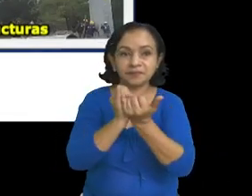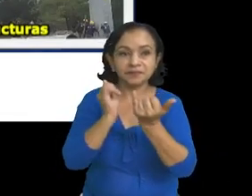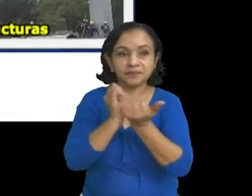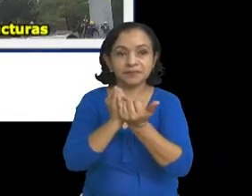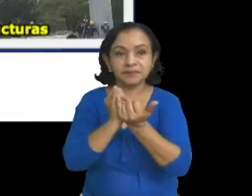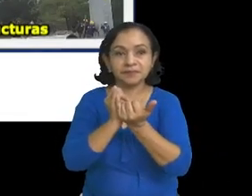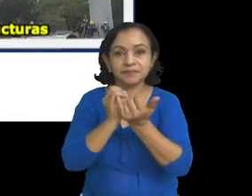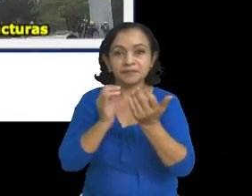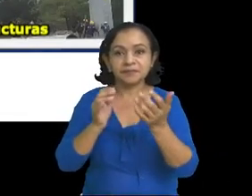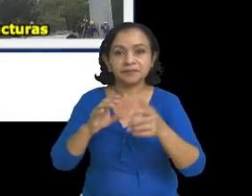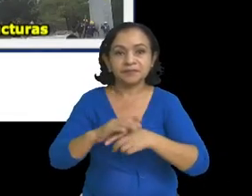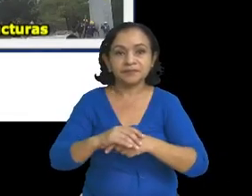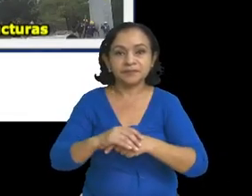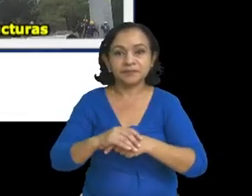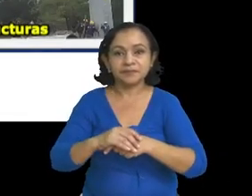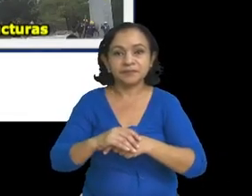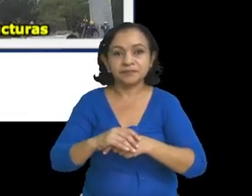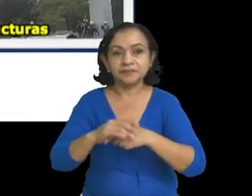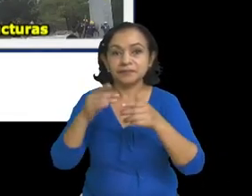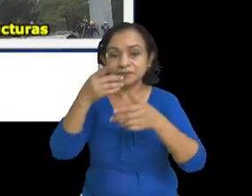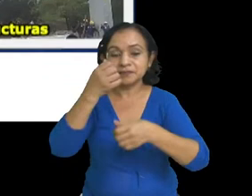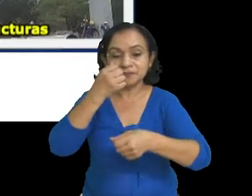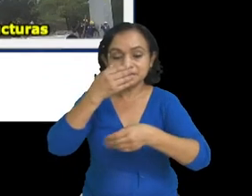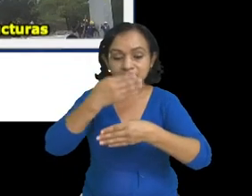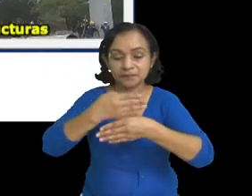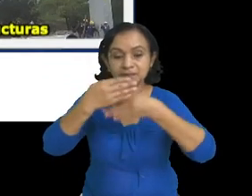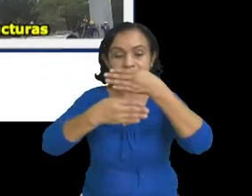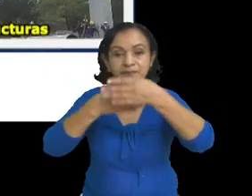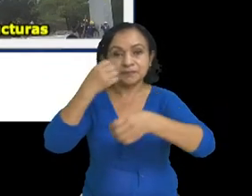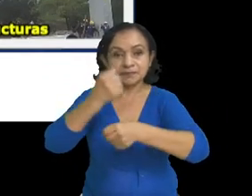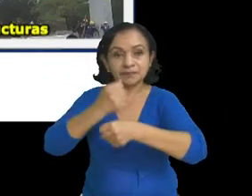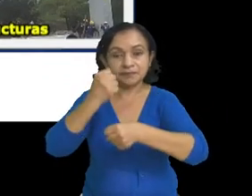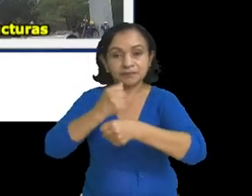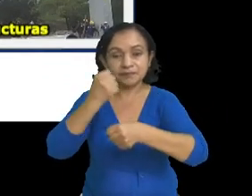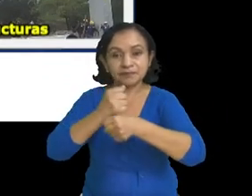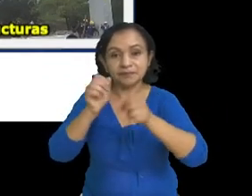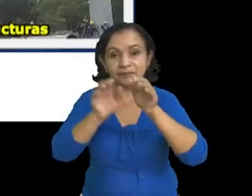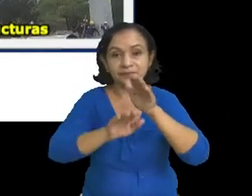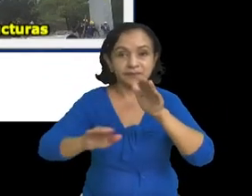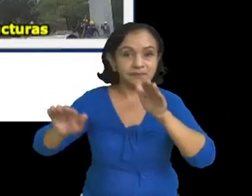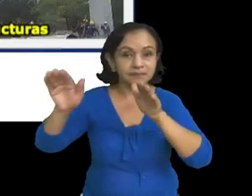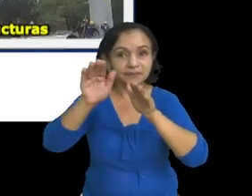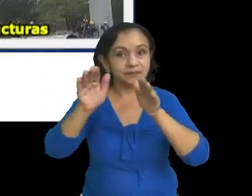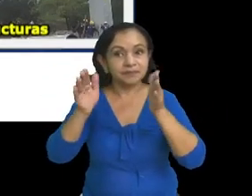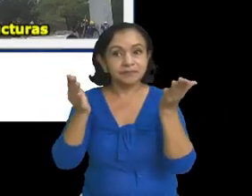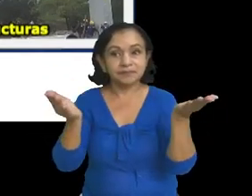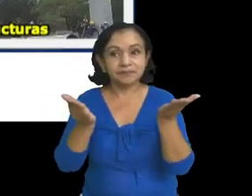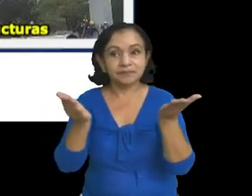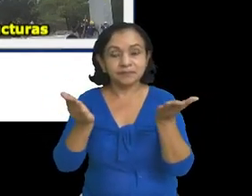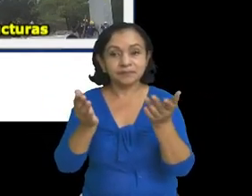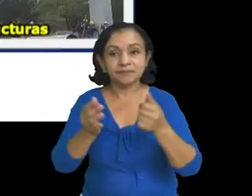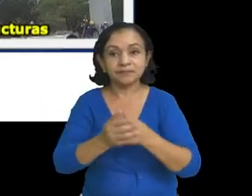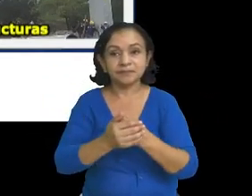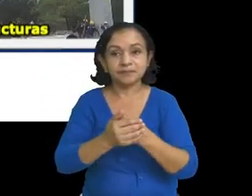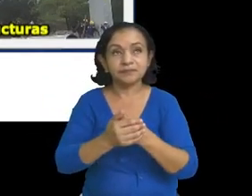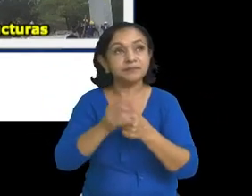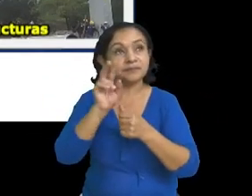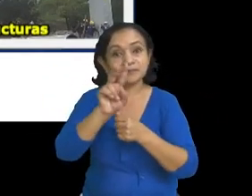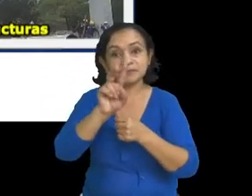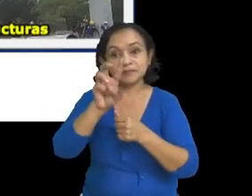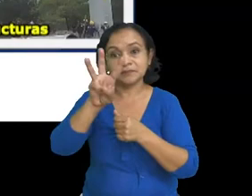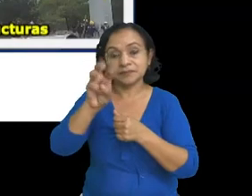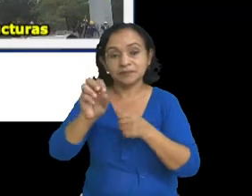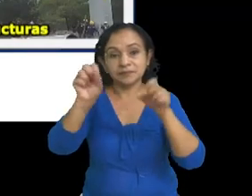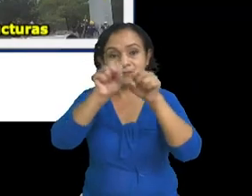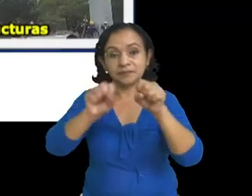mencionaba, compañero. Y esta parte de las obras que estamos ampliando, la línea también 230 de